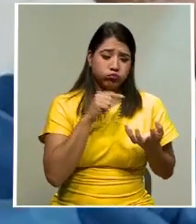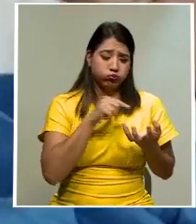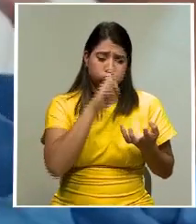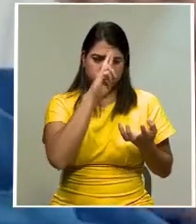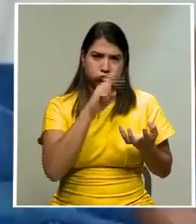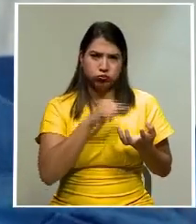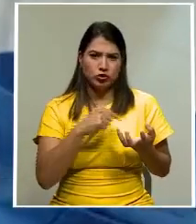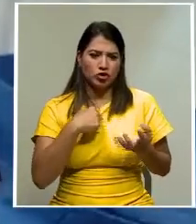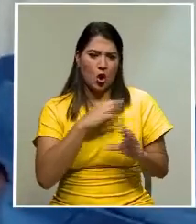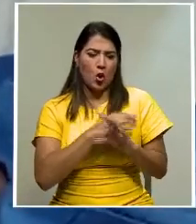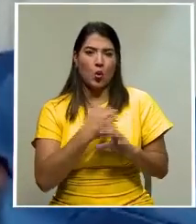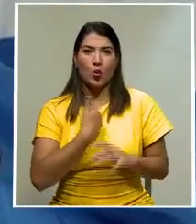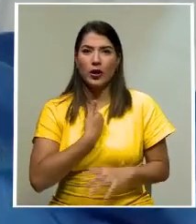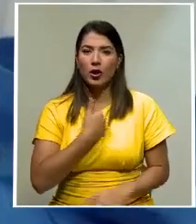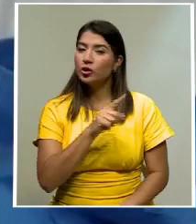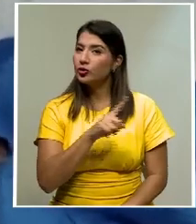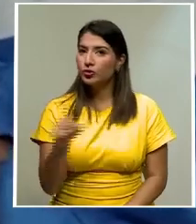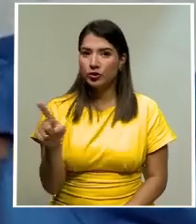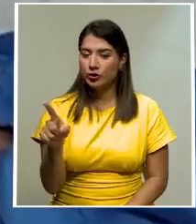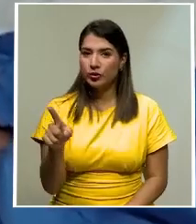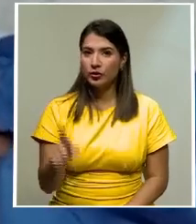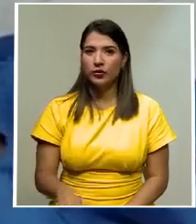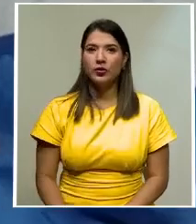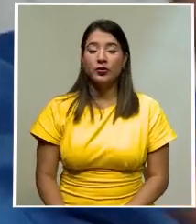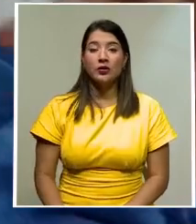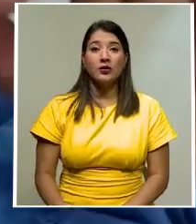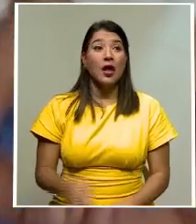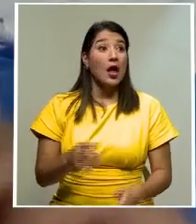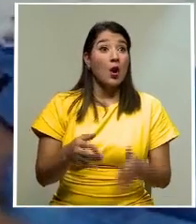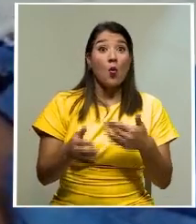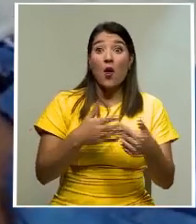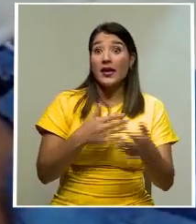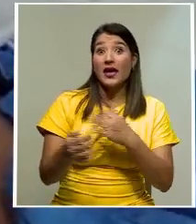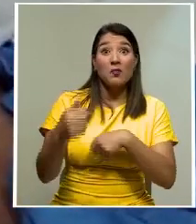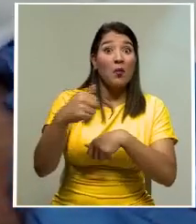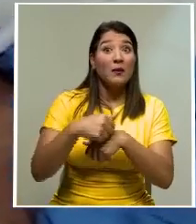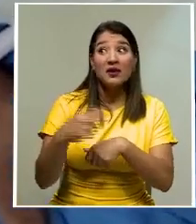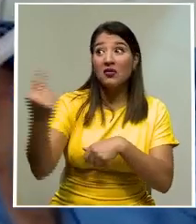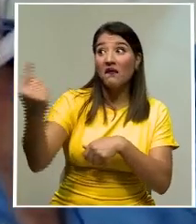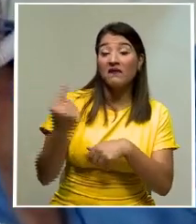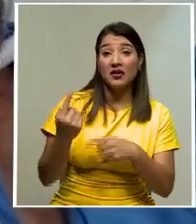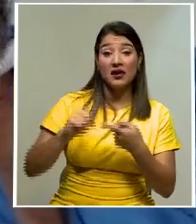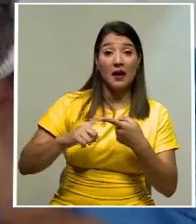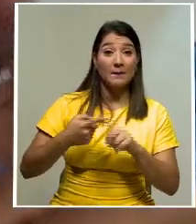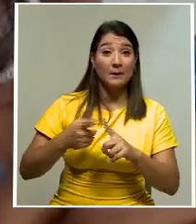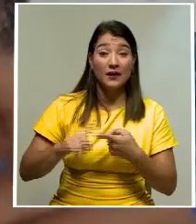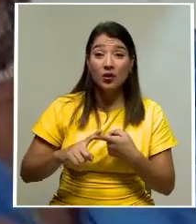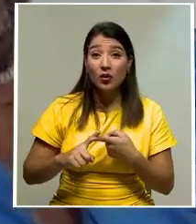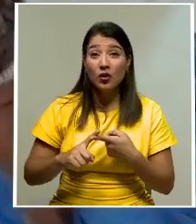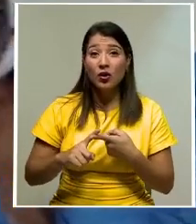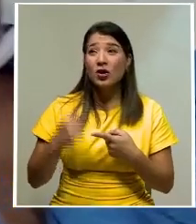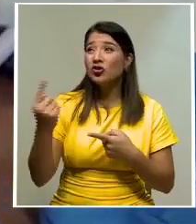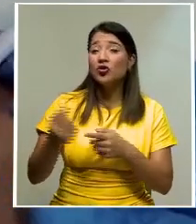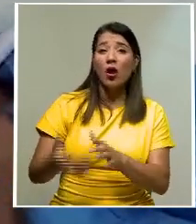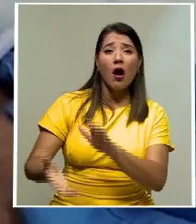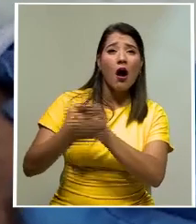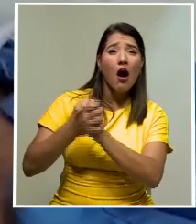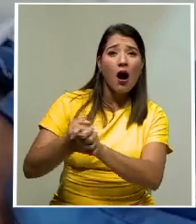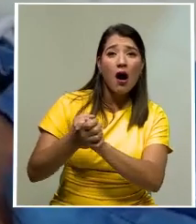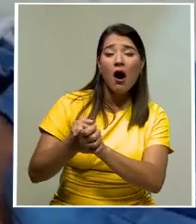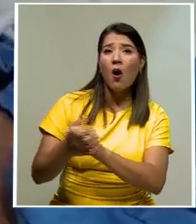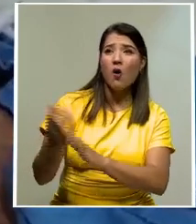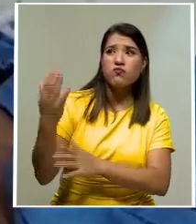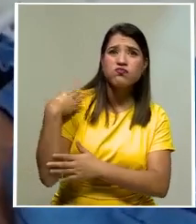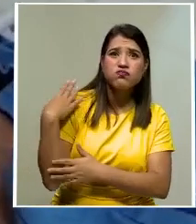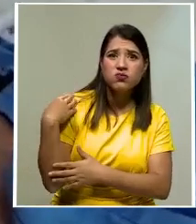porque esto y que lo otro. No, de repente cualquier amigo puede llegar con solamente que te salude,